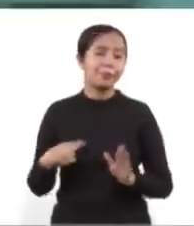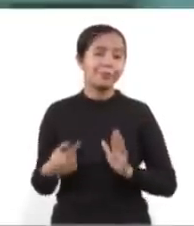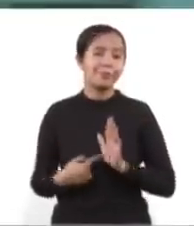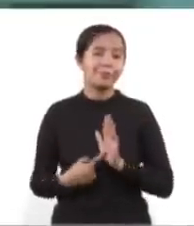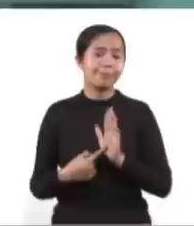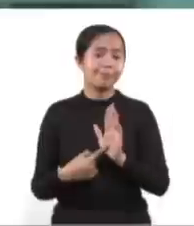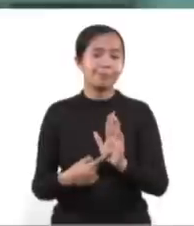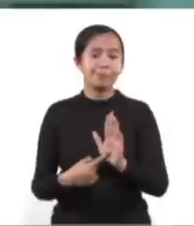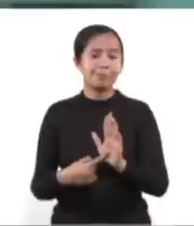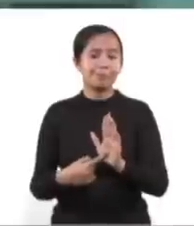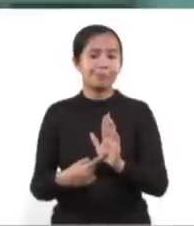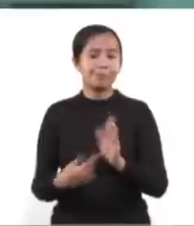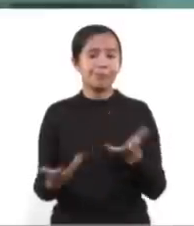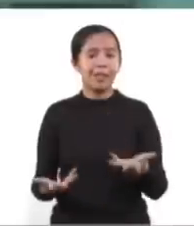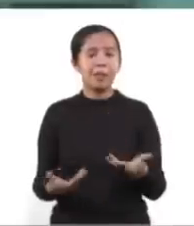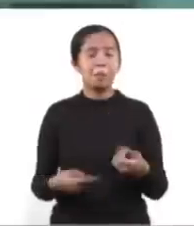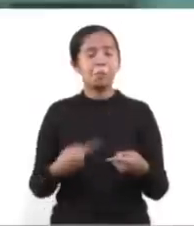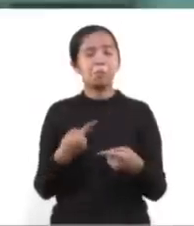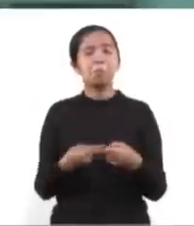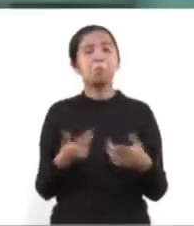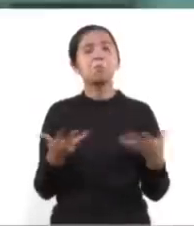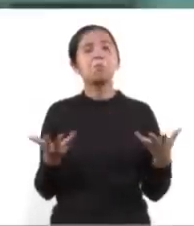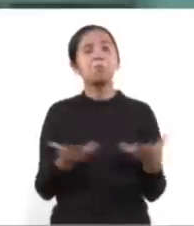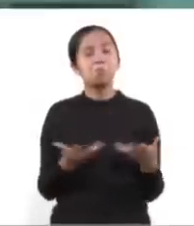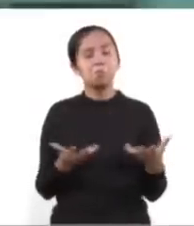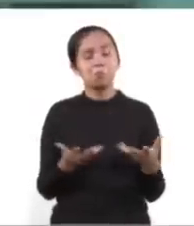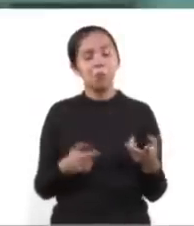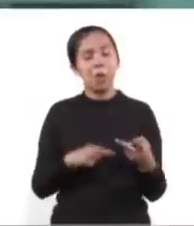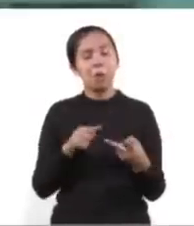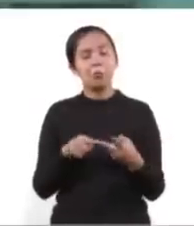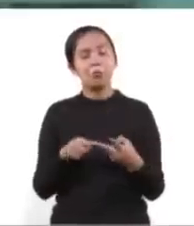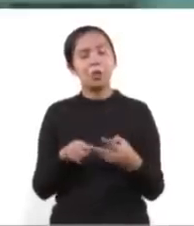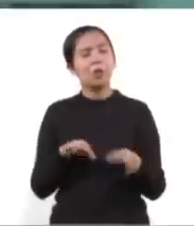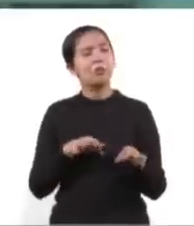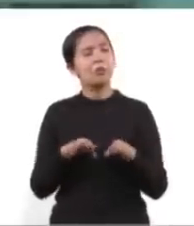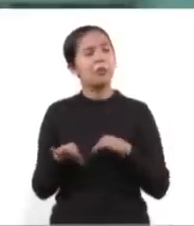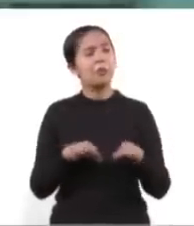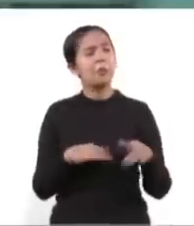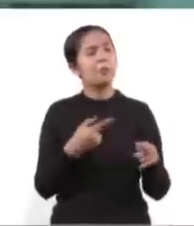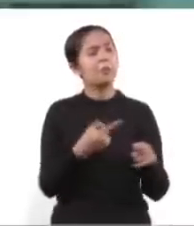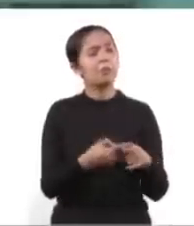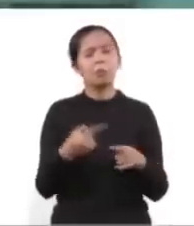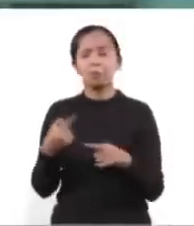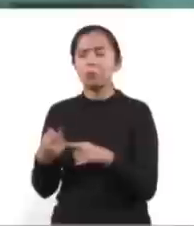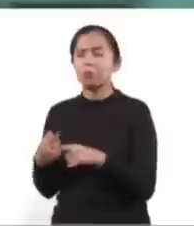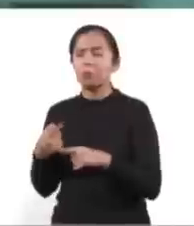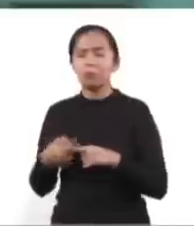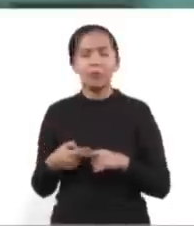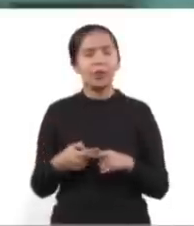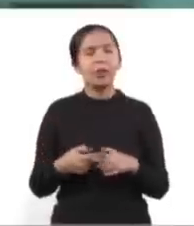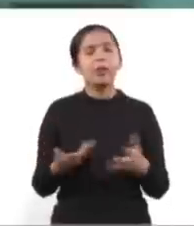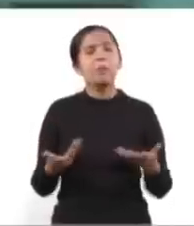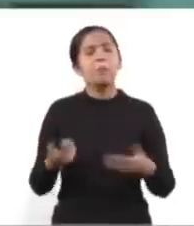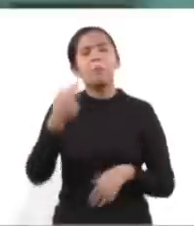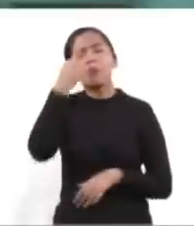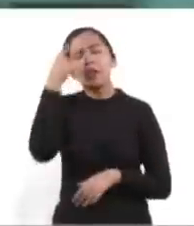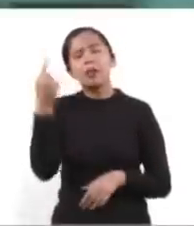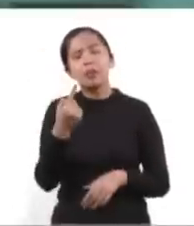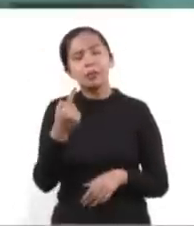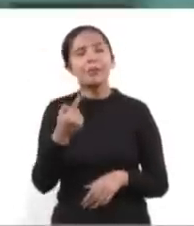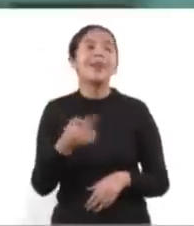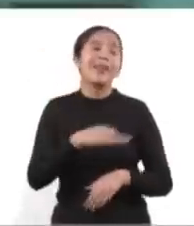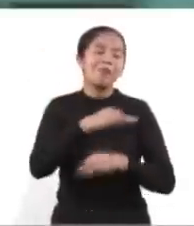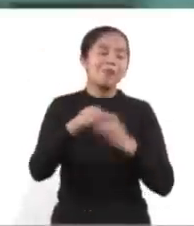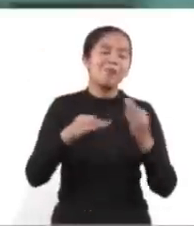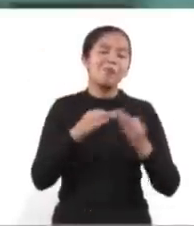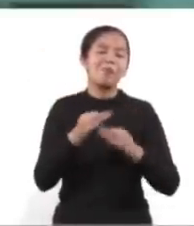consiste, quién la hizo, qué trabajadores y trabajadoras y para qué. Pues para las